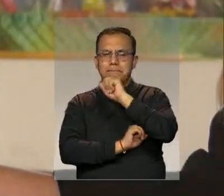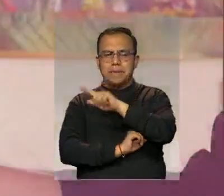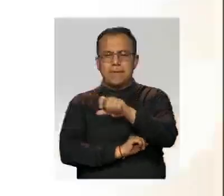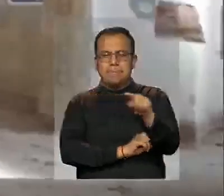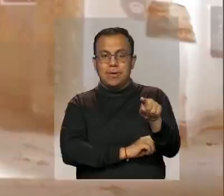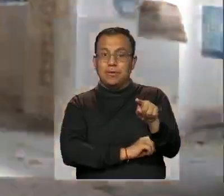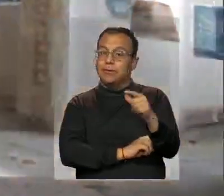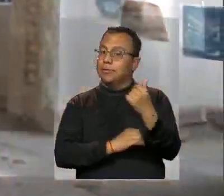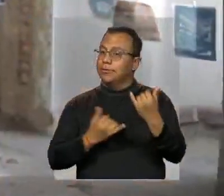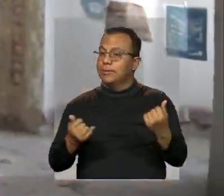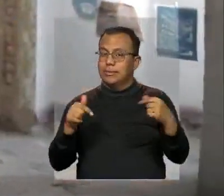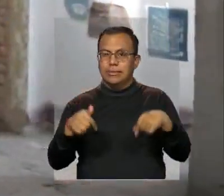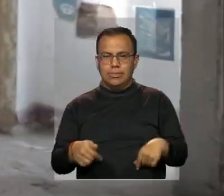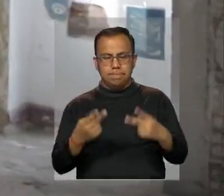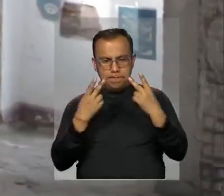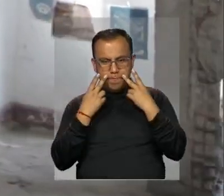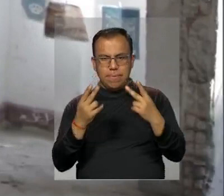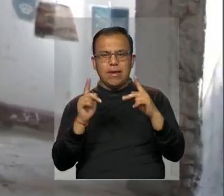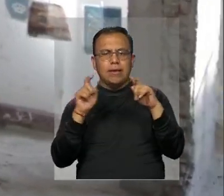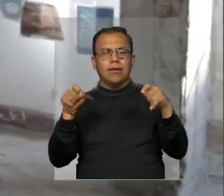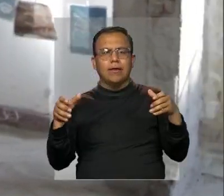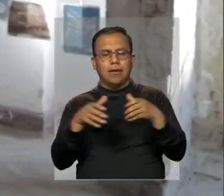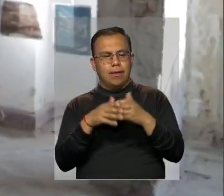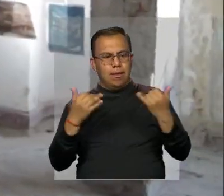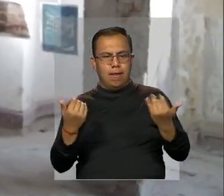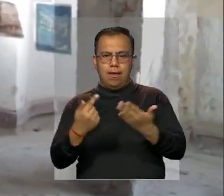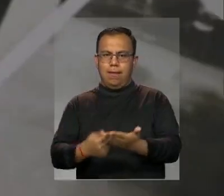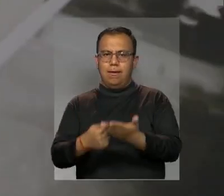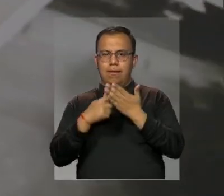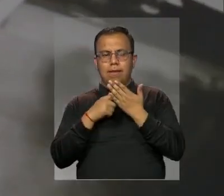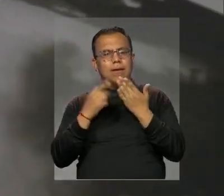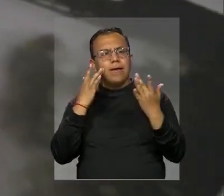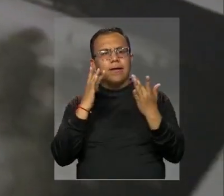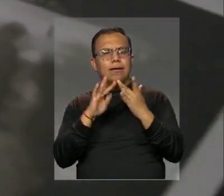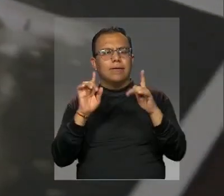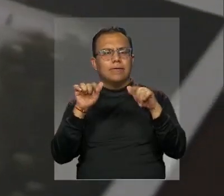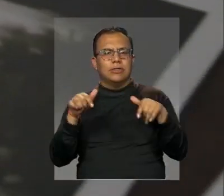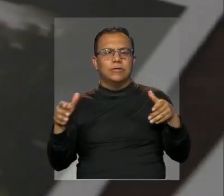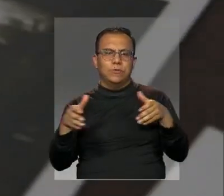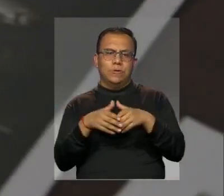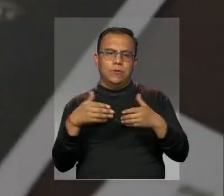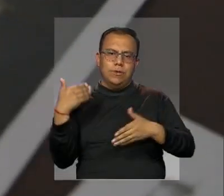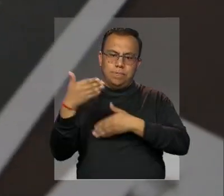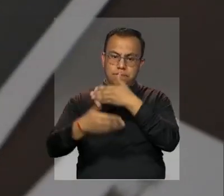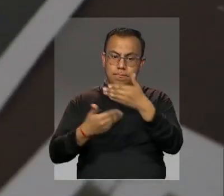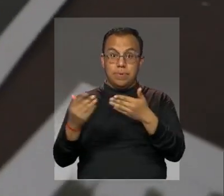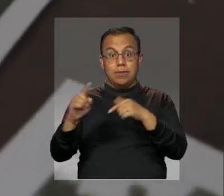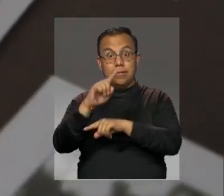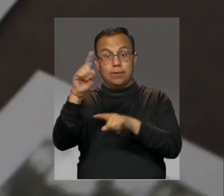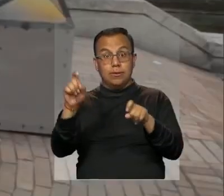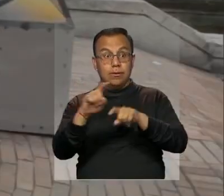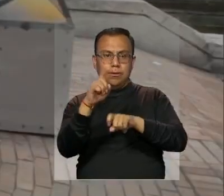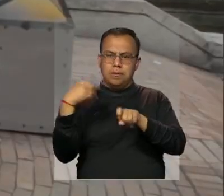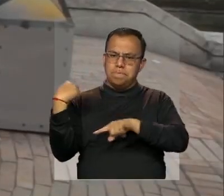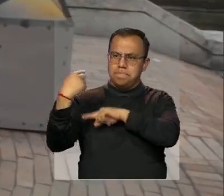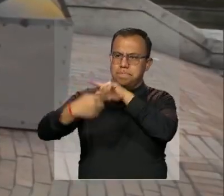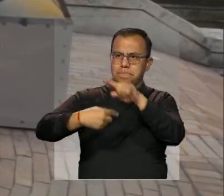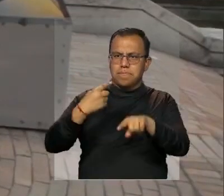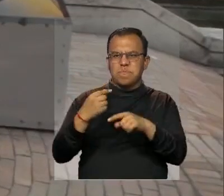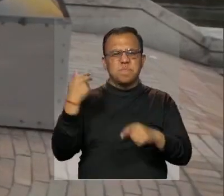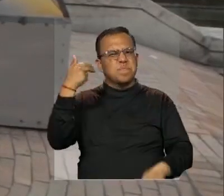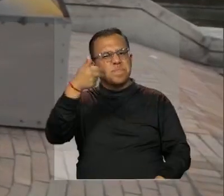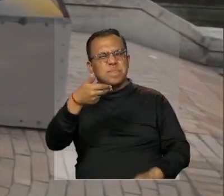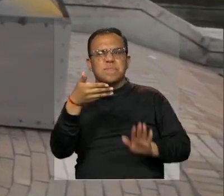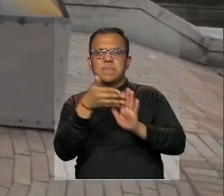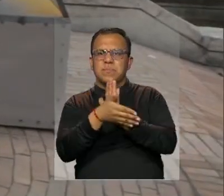poder vernos reflejados y reflejadas las inquietudes en las tradiciones, en las